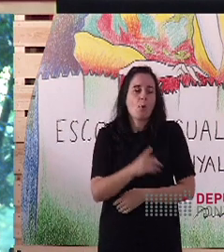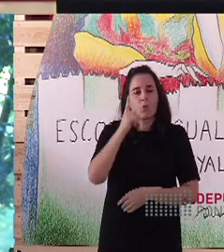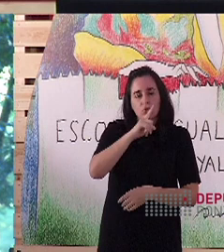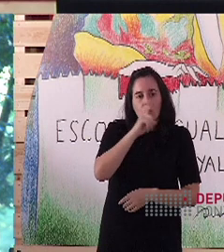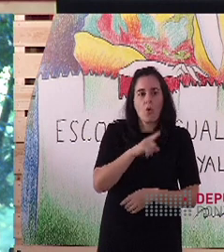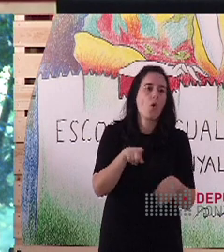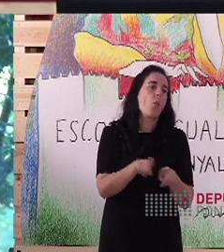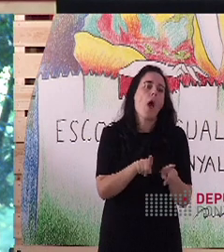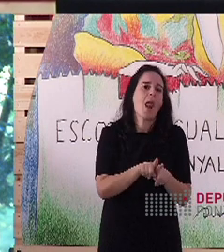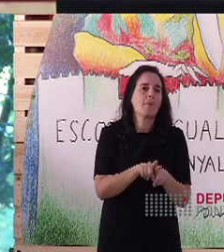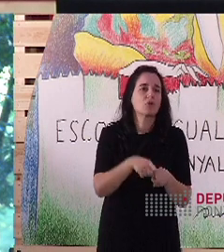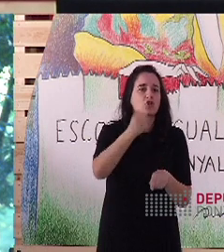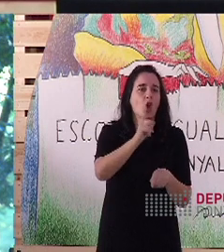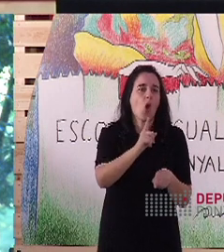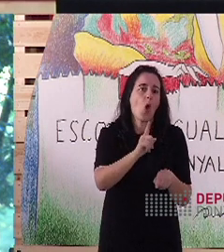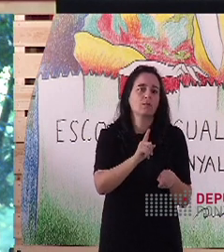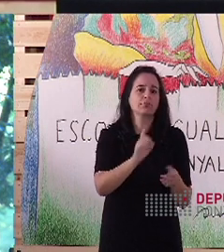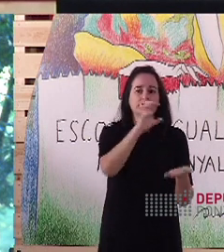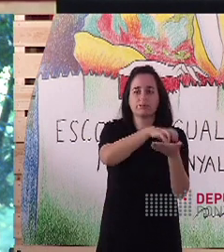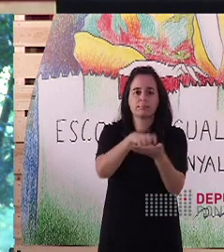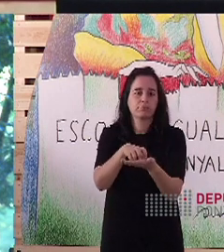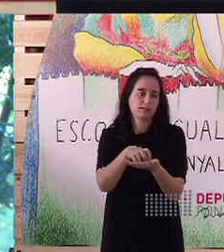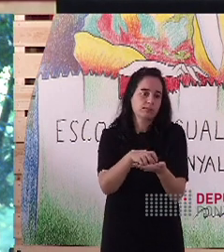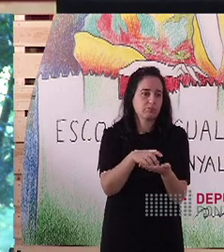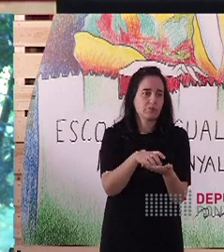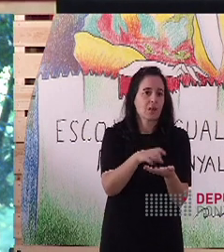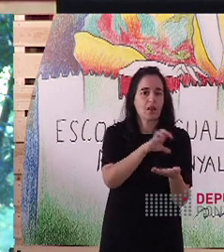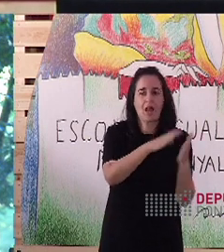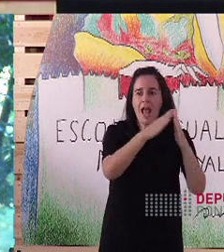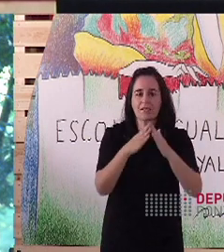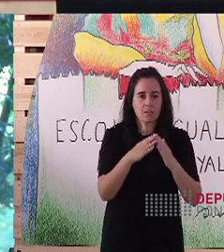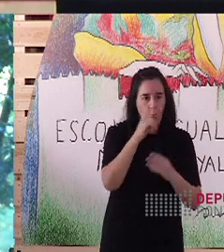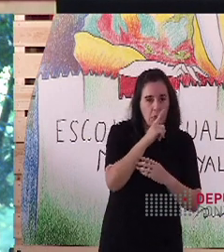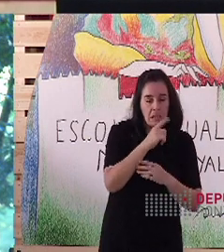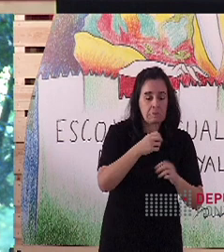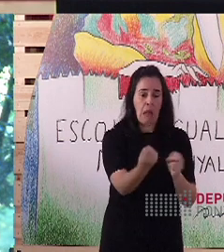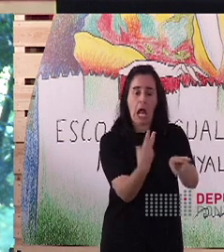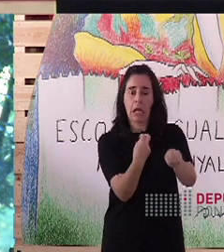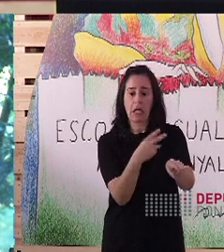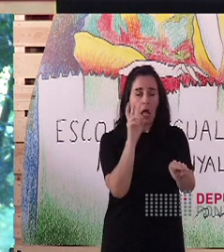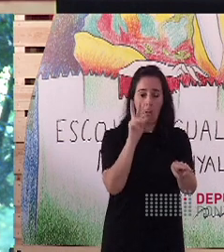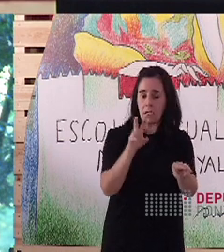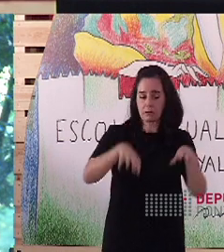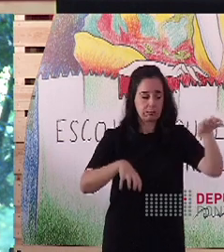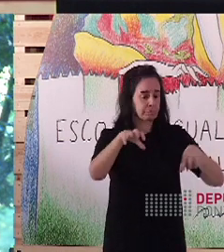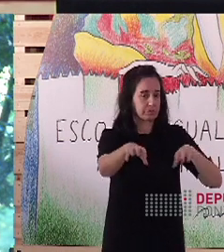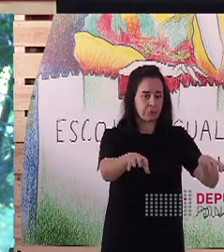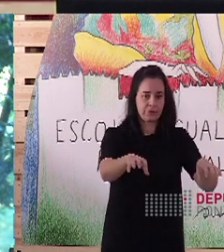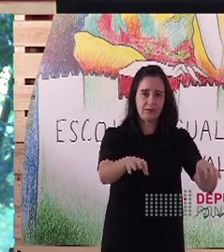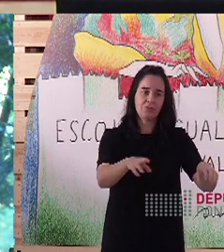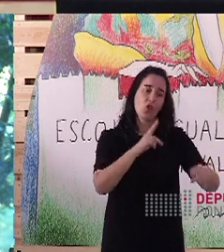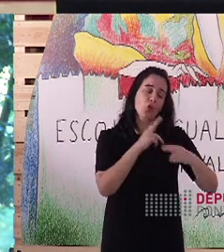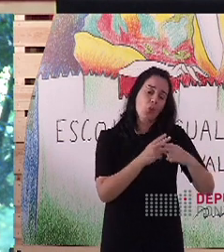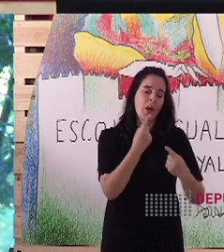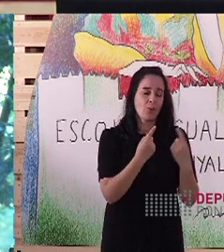solamente esos burdeles que nos encontramos en la carretera y que Amelia Tiganus denomina esos campos de